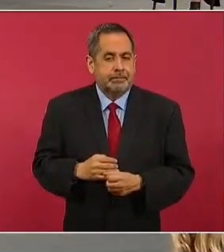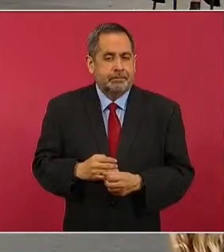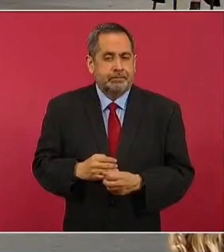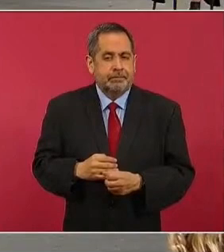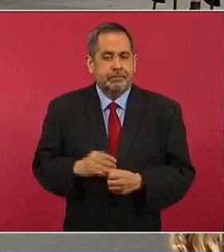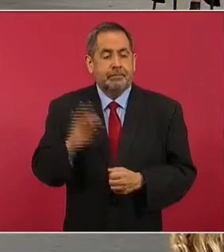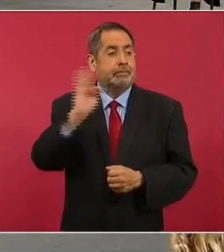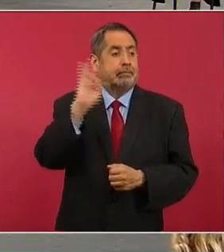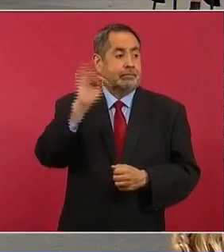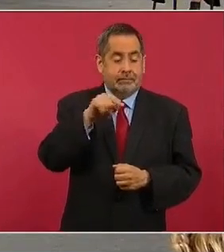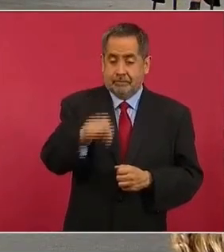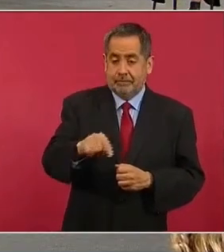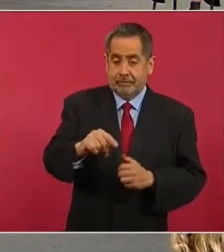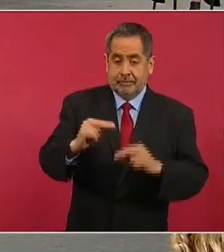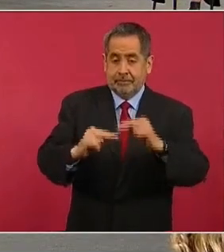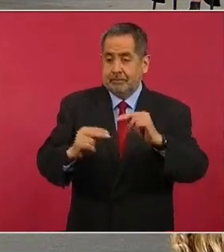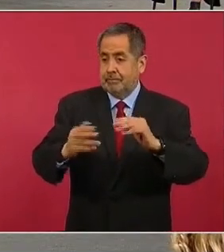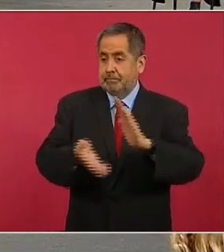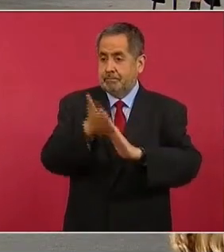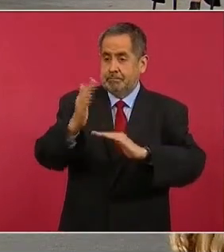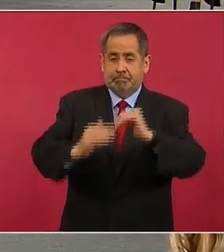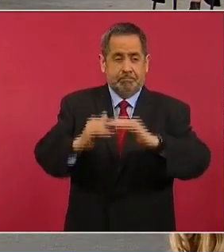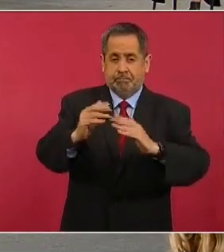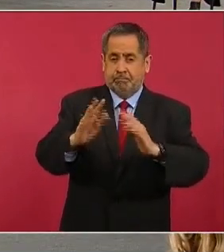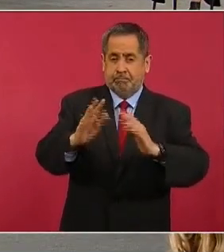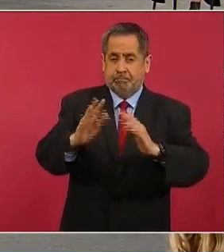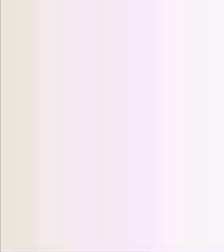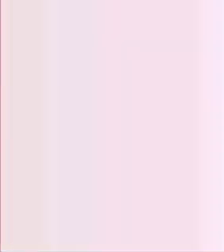tenían mucho invertido o comprometido,